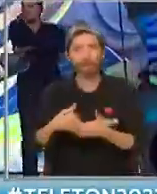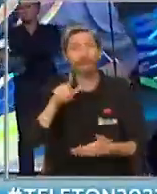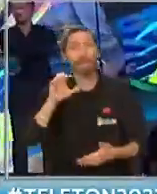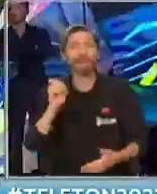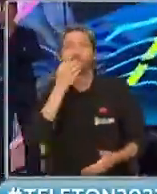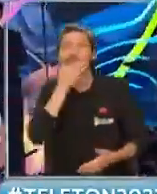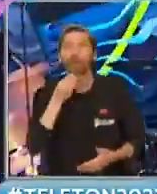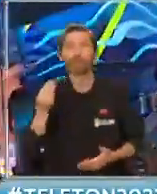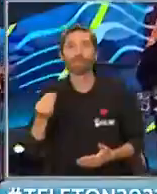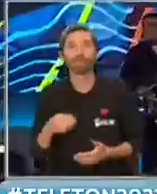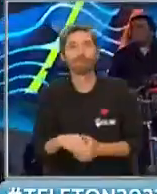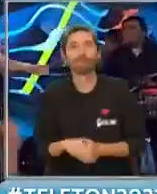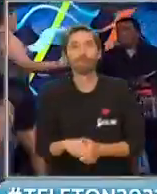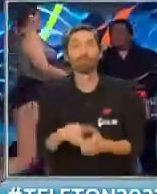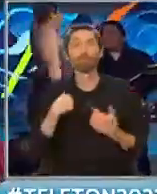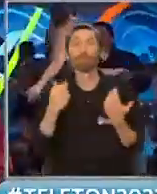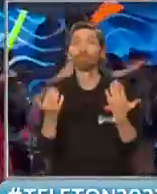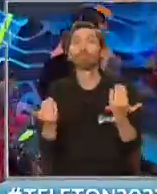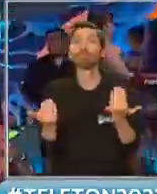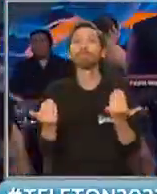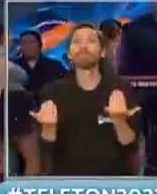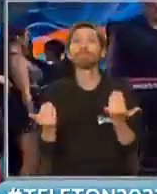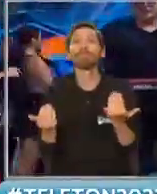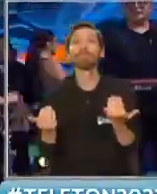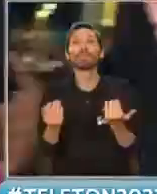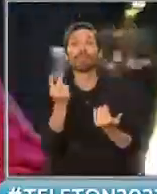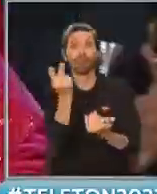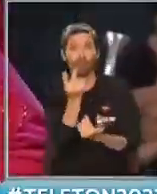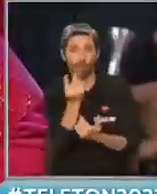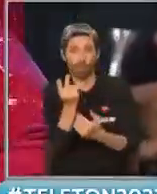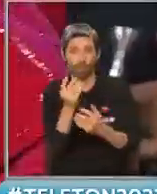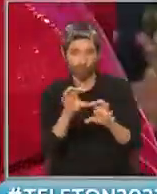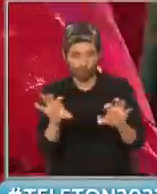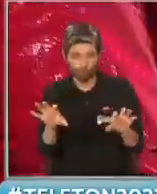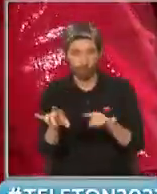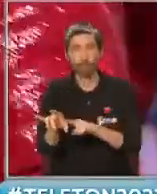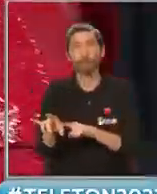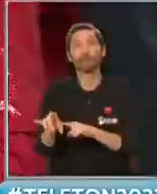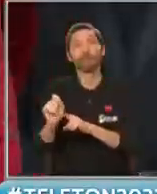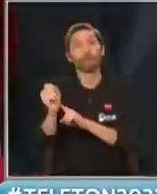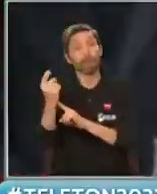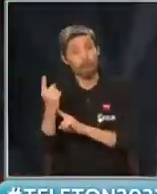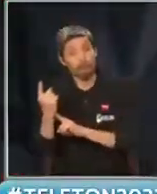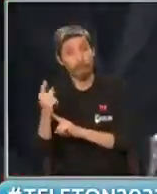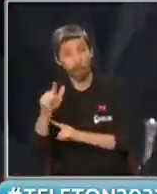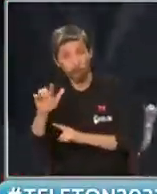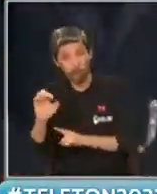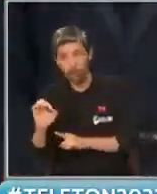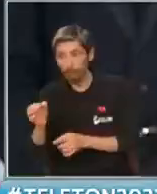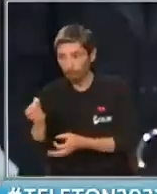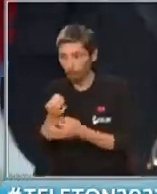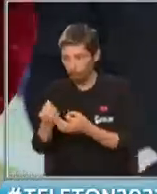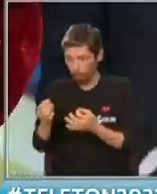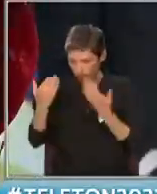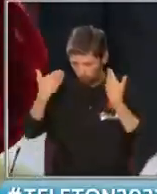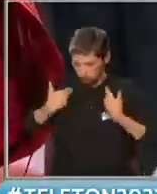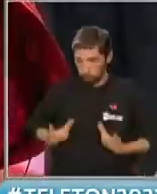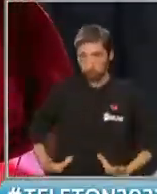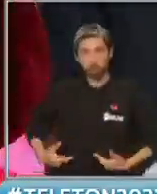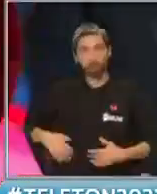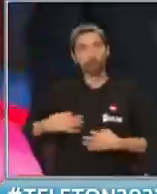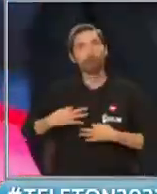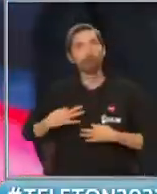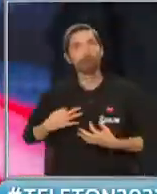Oye yo yo necesito necesito dos cosas primero necesito Leo que nos cuentes de tu look te pasaste